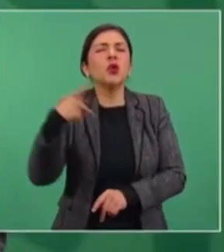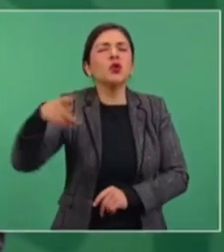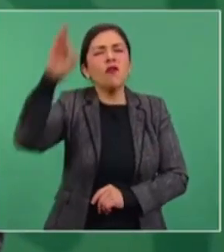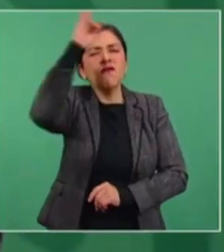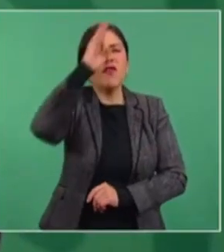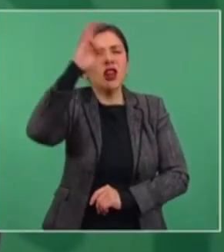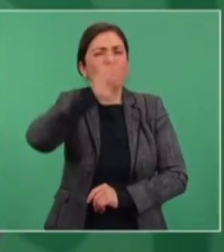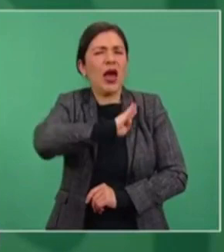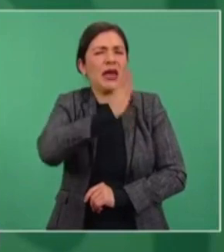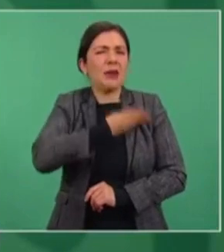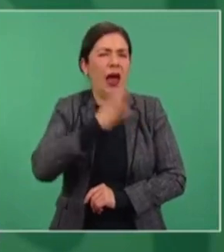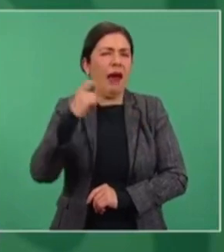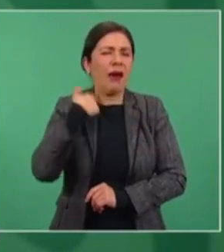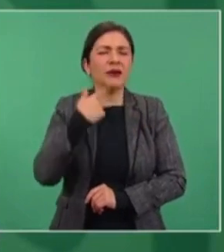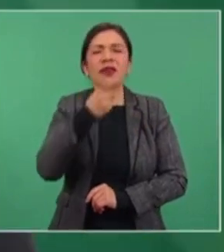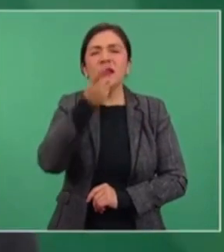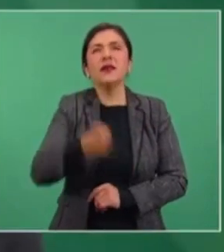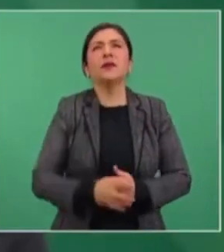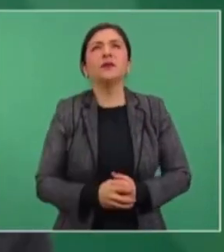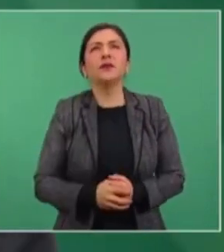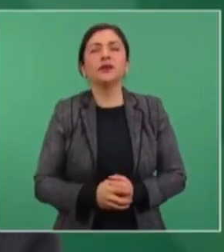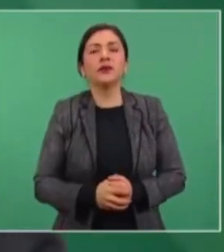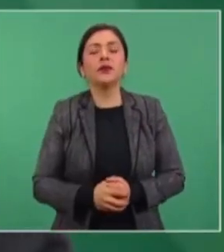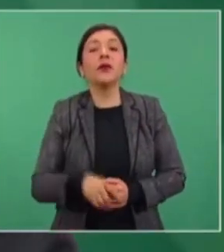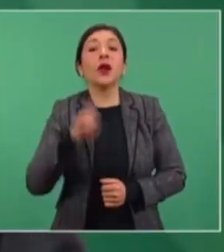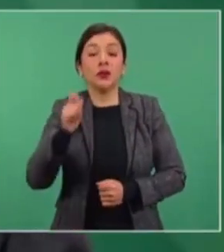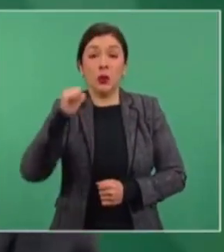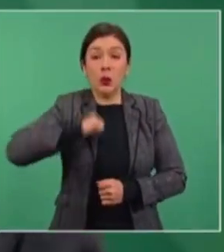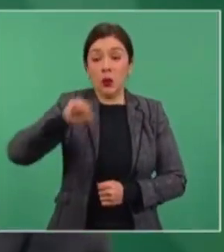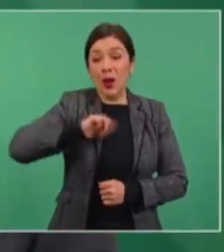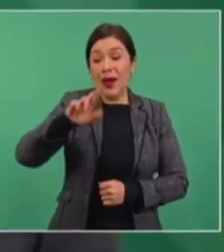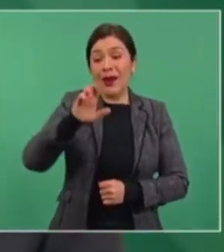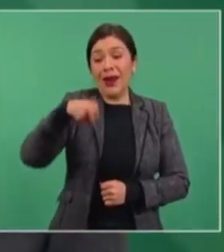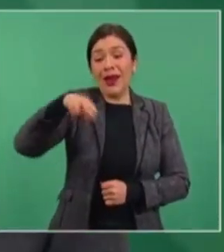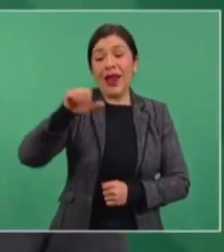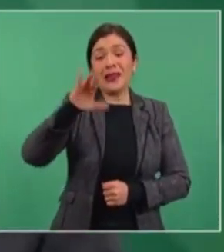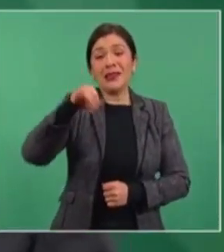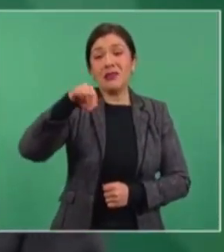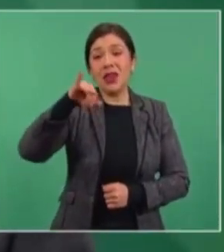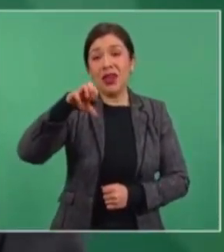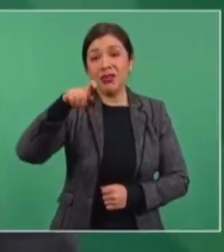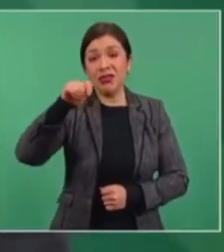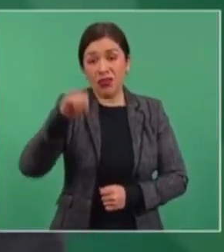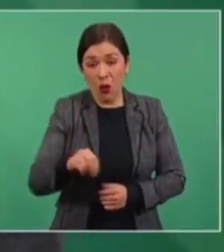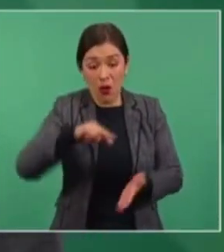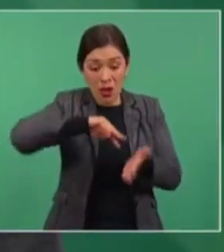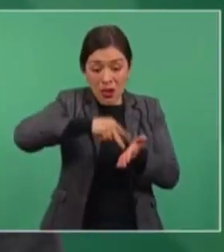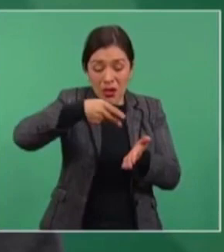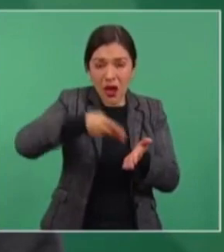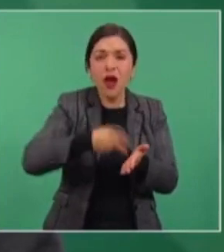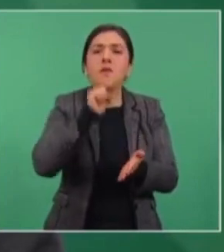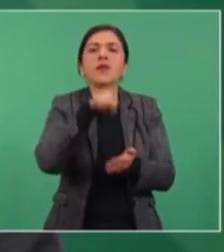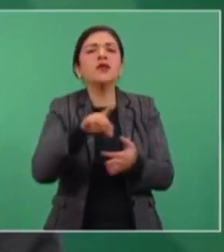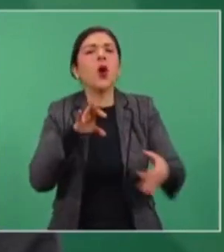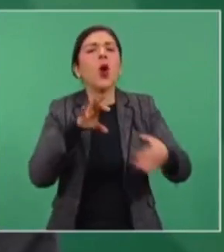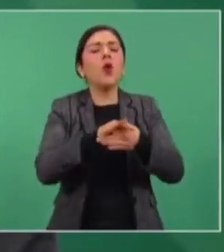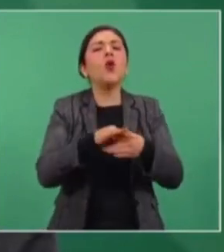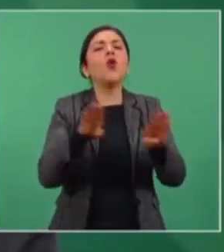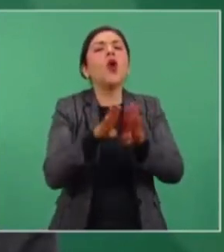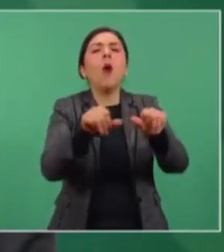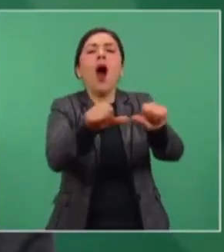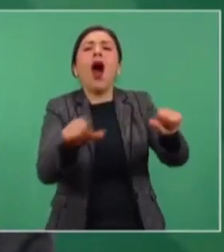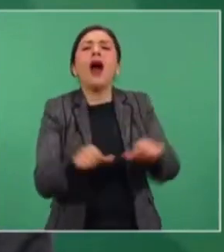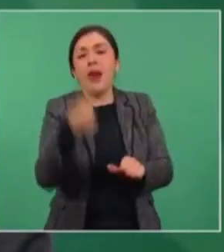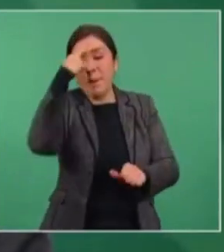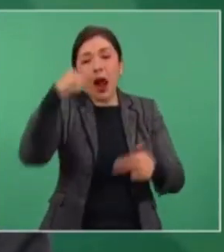quien recordaba que durante el Renacimiento la ingeniería se inscribía en el campo del humanismo.